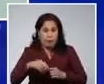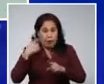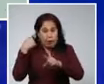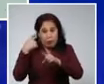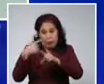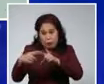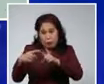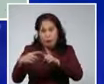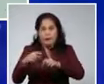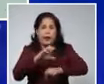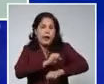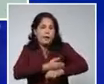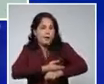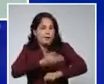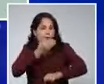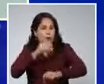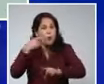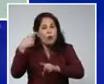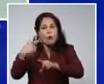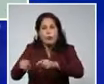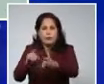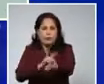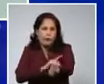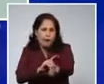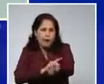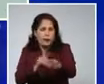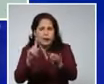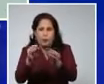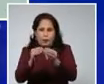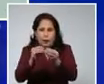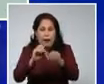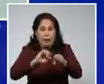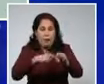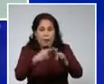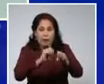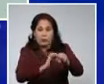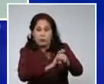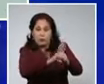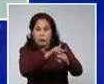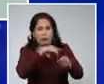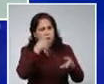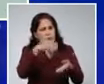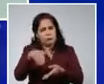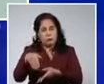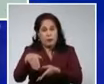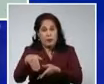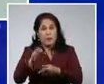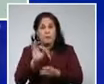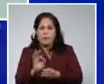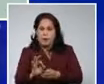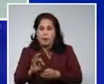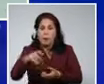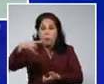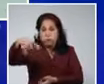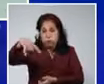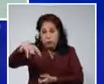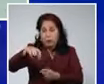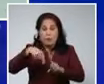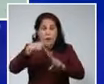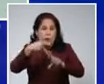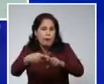la hipertensión arterial con la diabetes, con la obesidad, pues realmente son